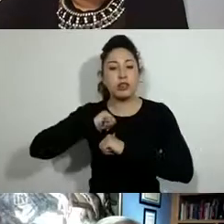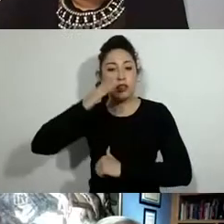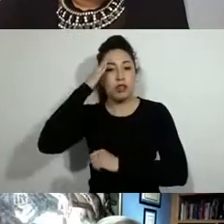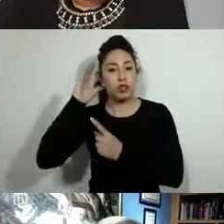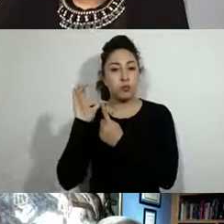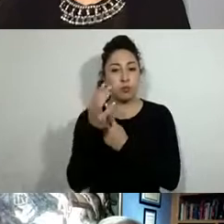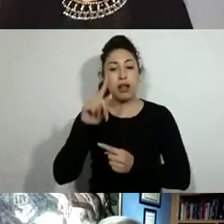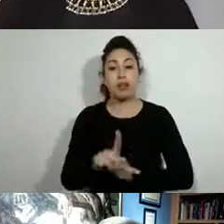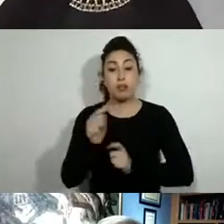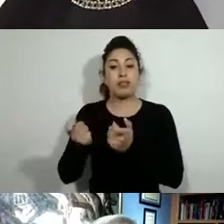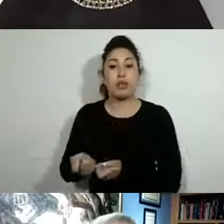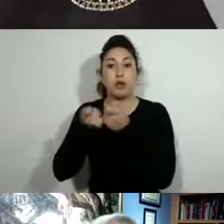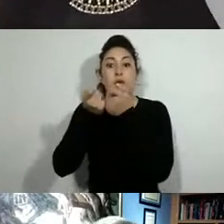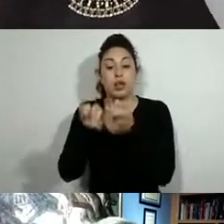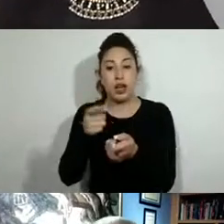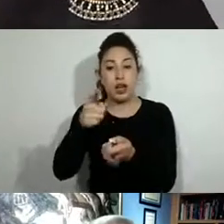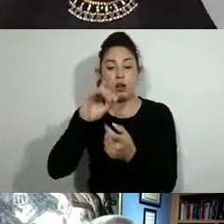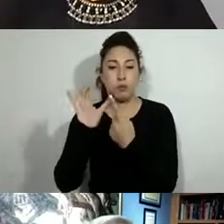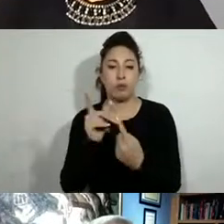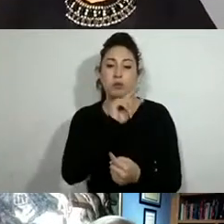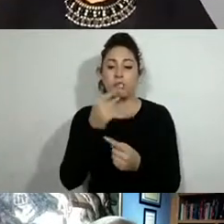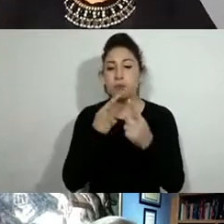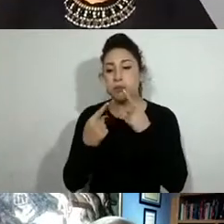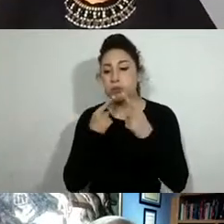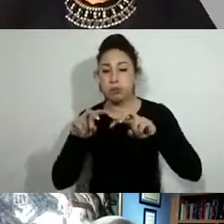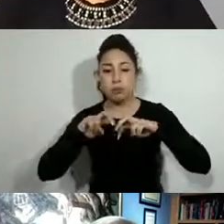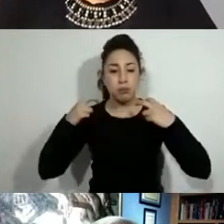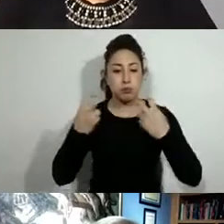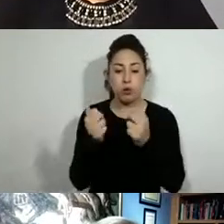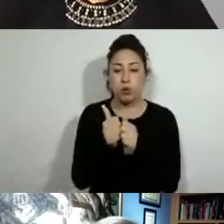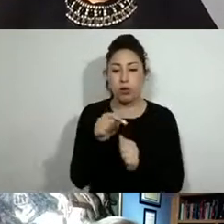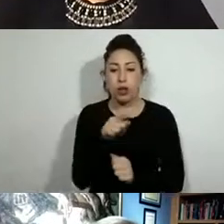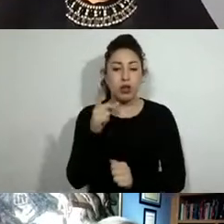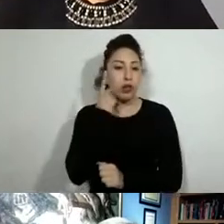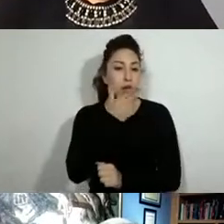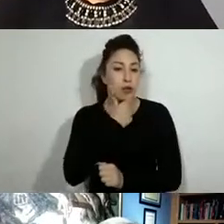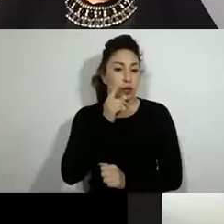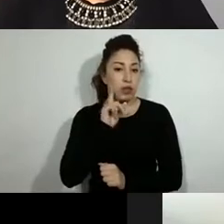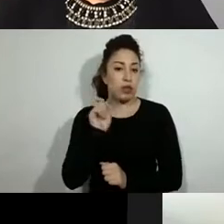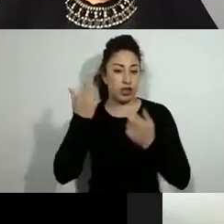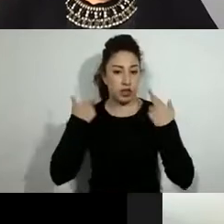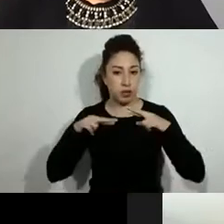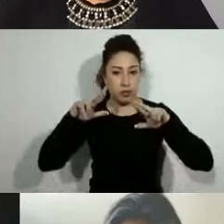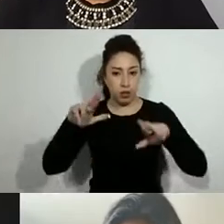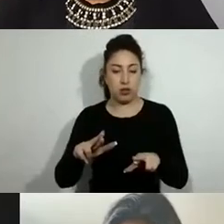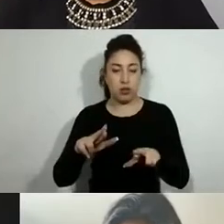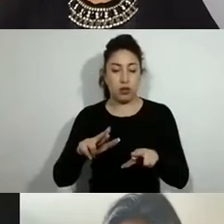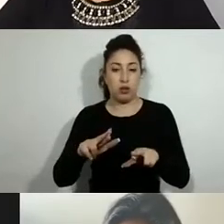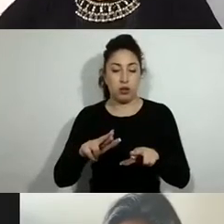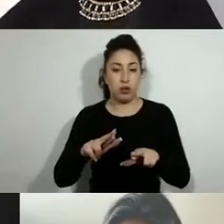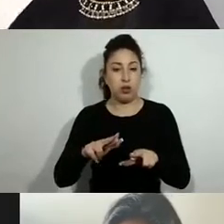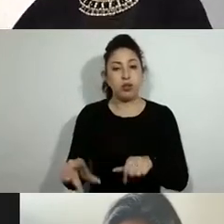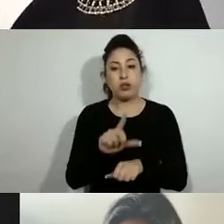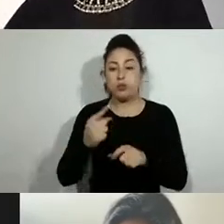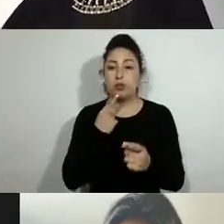manera que el pleno debe de conocer primero la iniciativa que está mandando o el jefe de